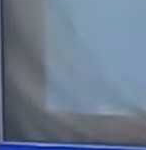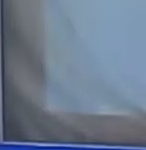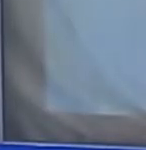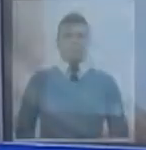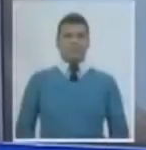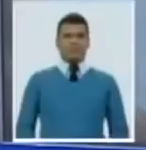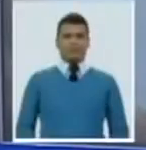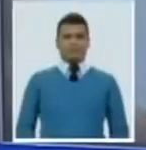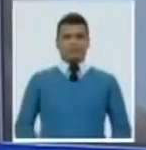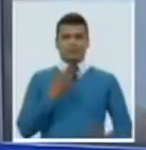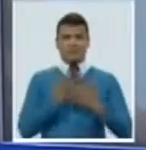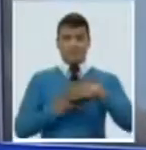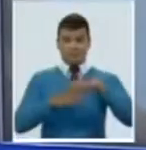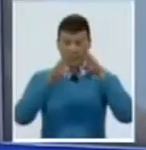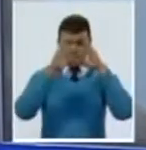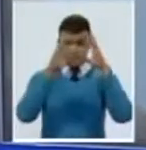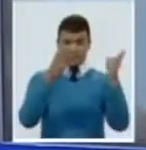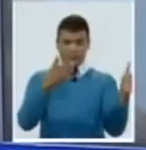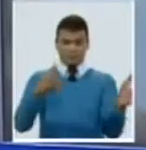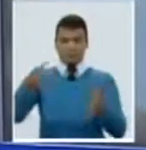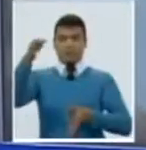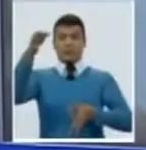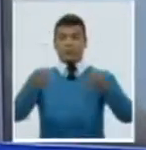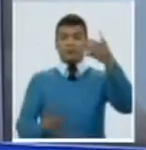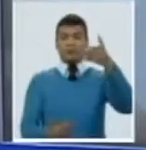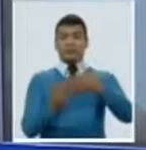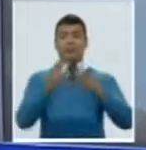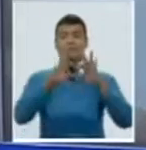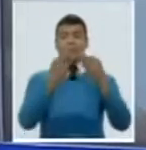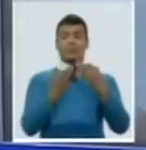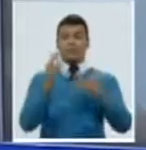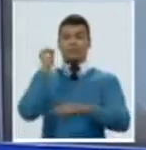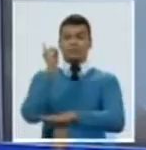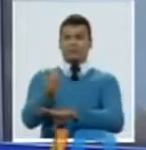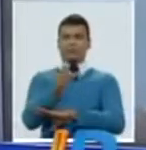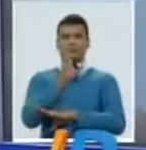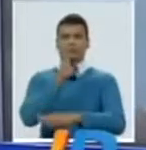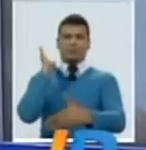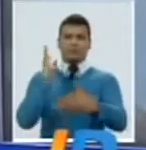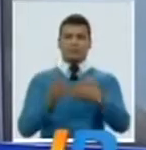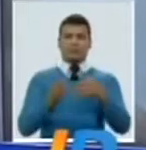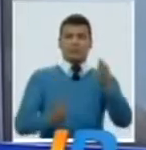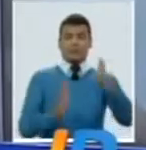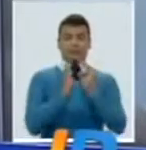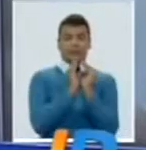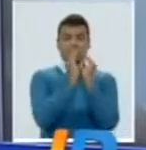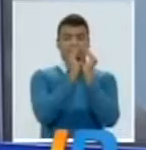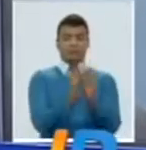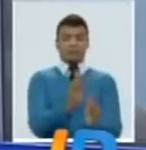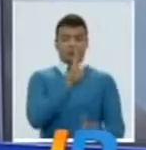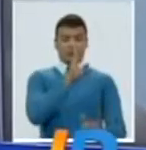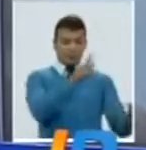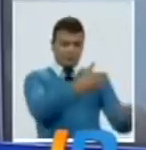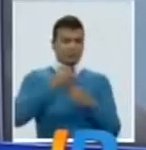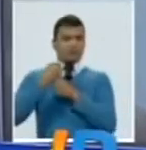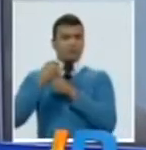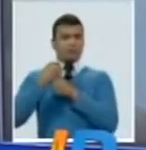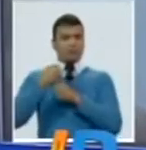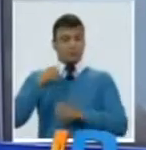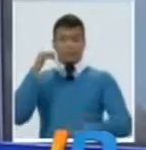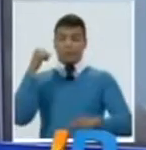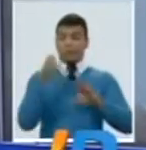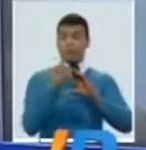Gracias por seguir con nosotros. Un proceso jurídico iniciará una familia contra el Instituto Colombiano de Bienestar Familiar por el retiro de un menor argumentando